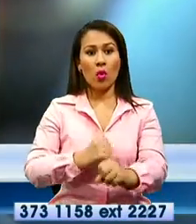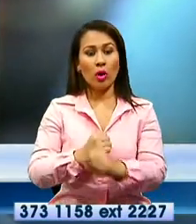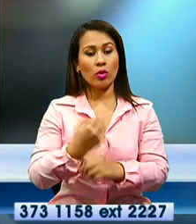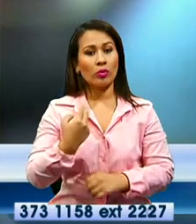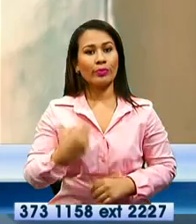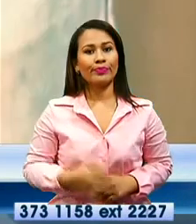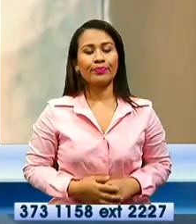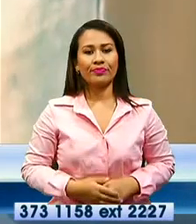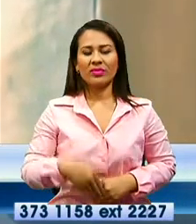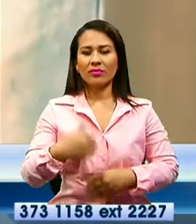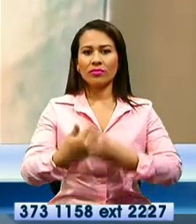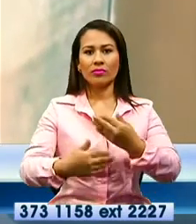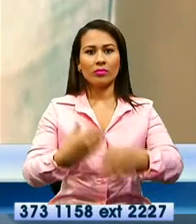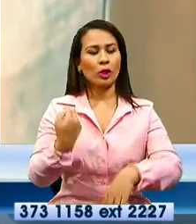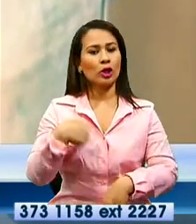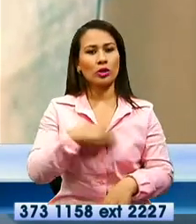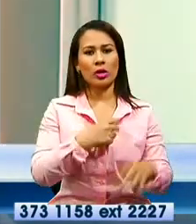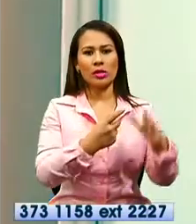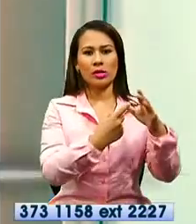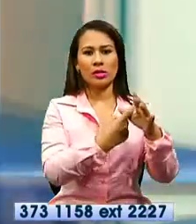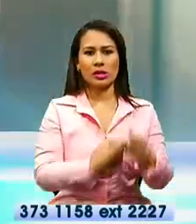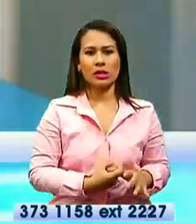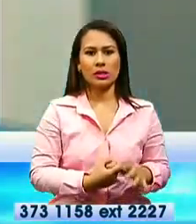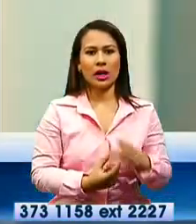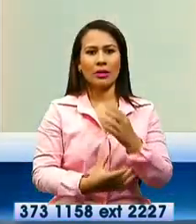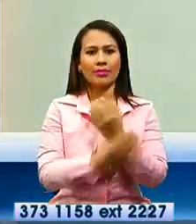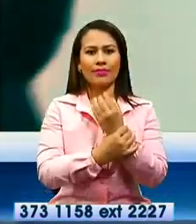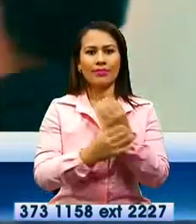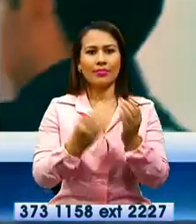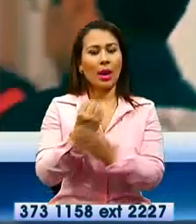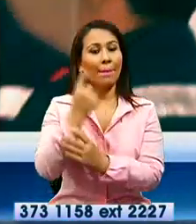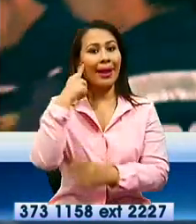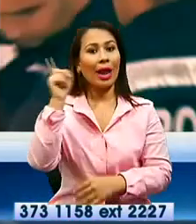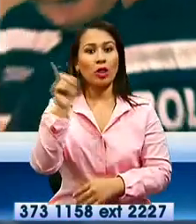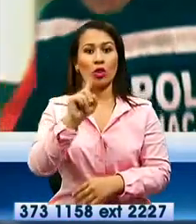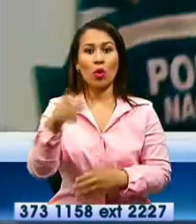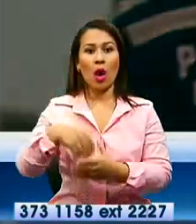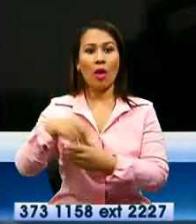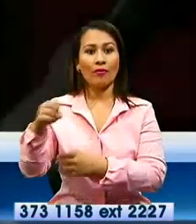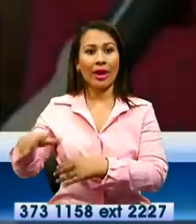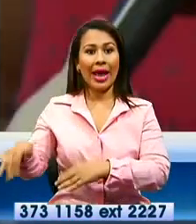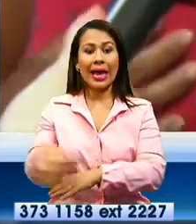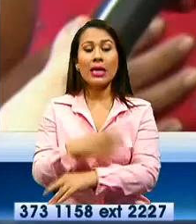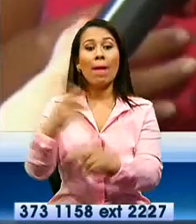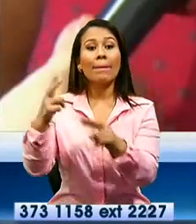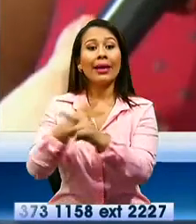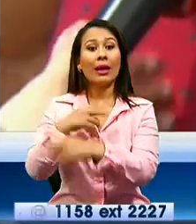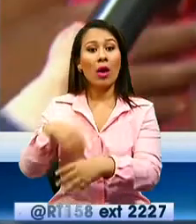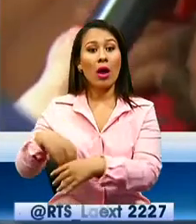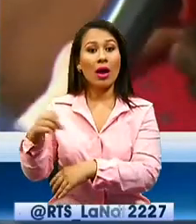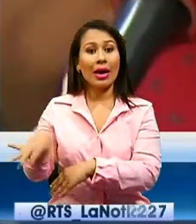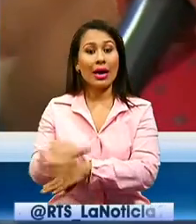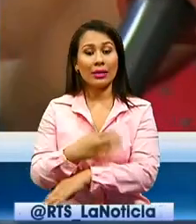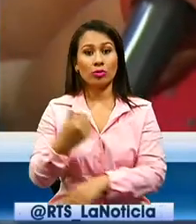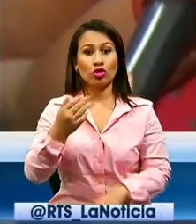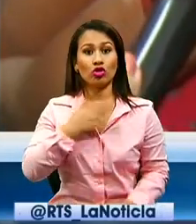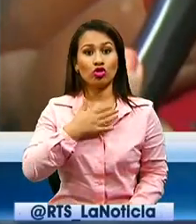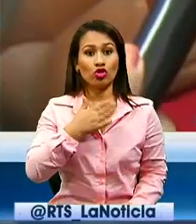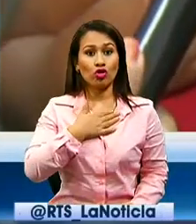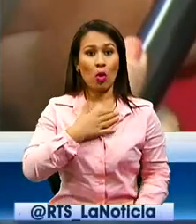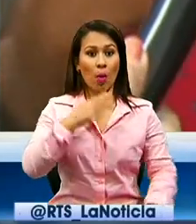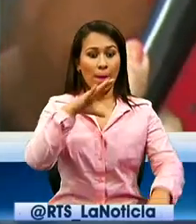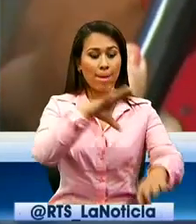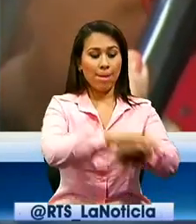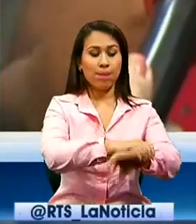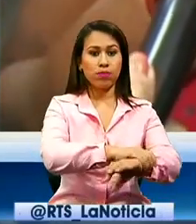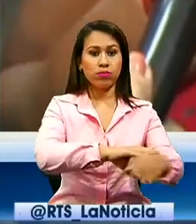quiero salir. No quiero vivir aquí. Tú sabes que en la calle puede suceder cualquier cosa. O sea, la cadena se la puse yo